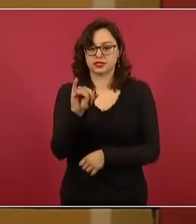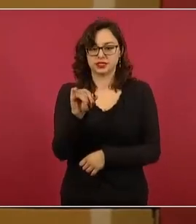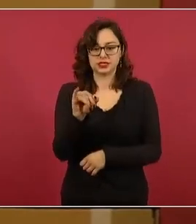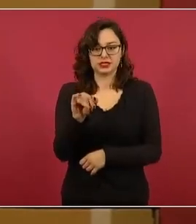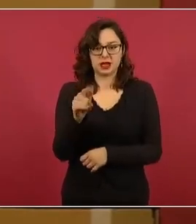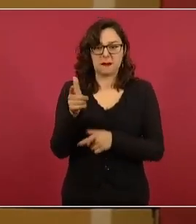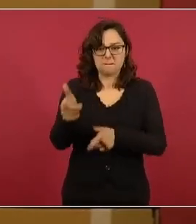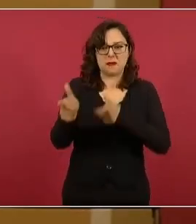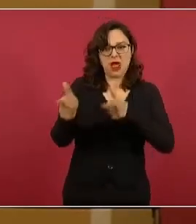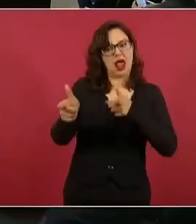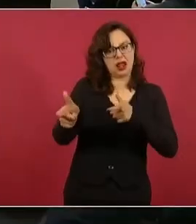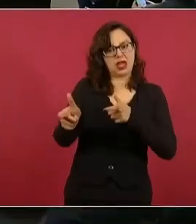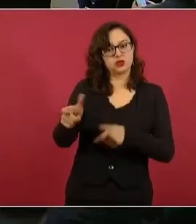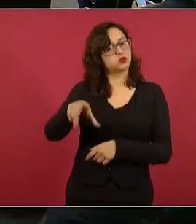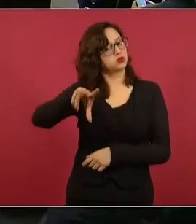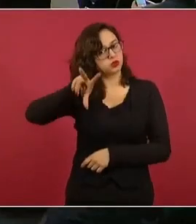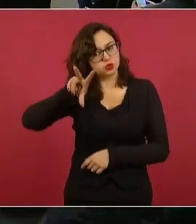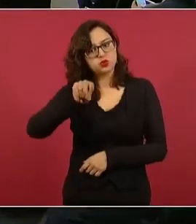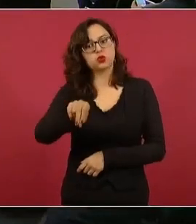Entonces,